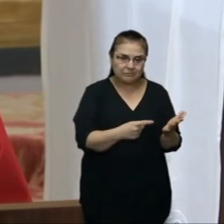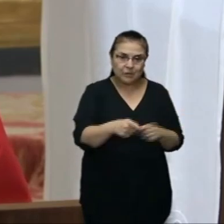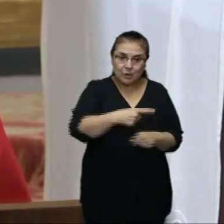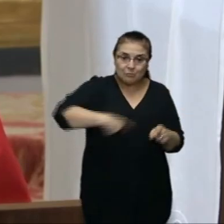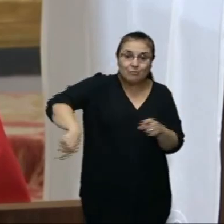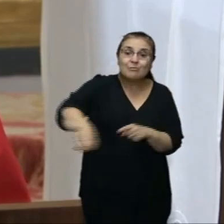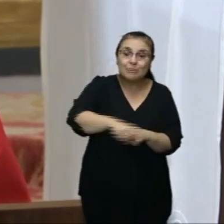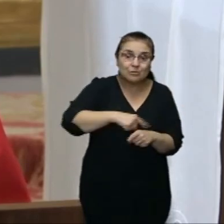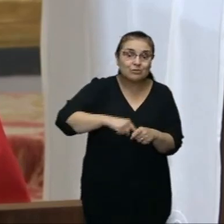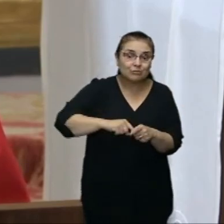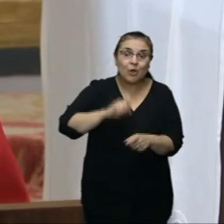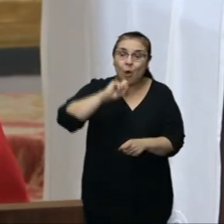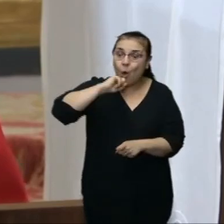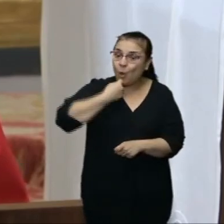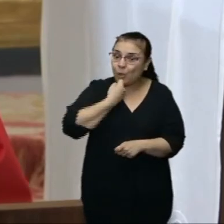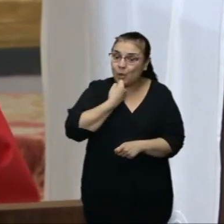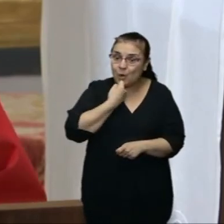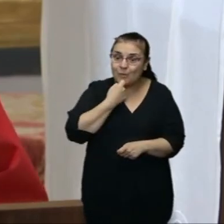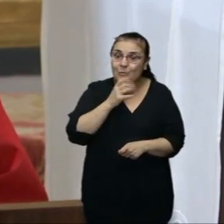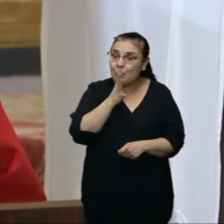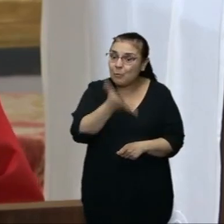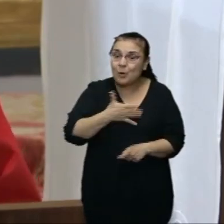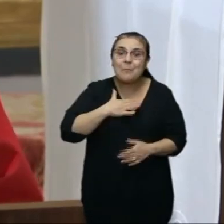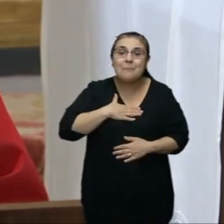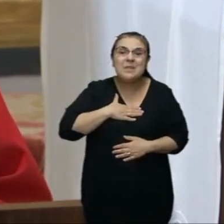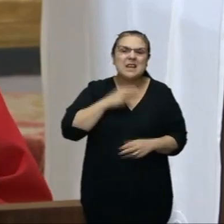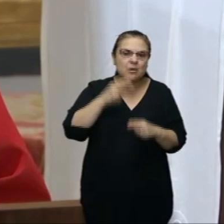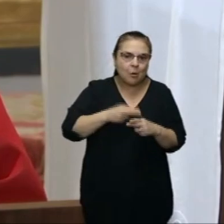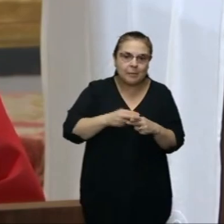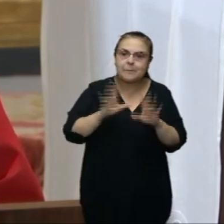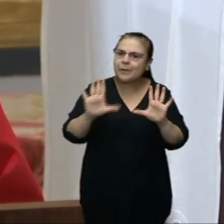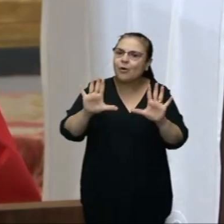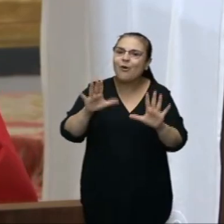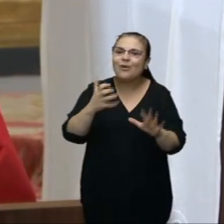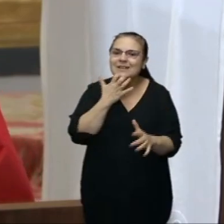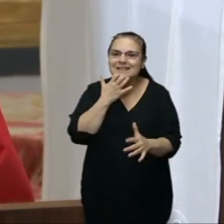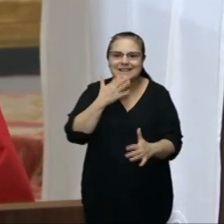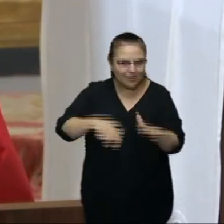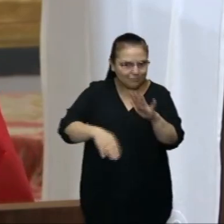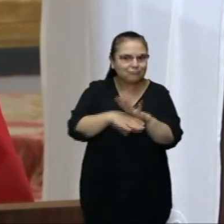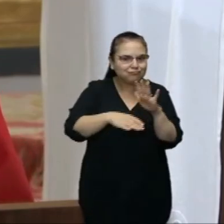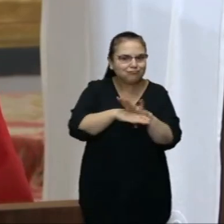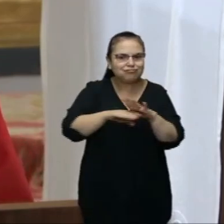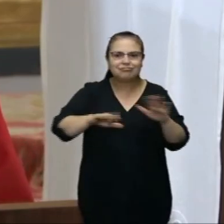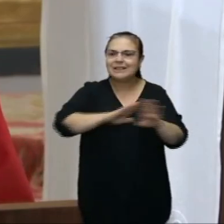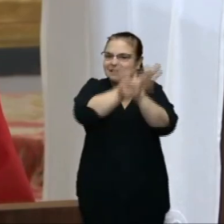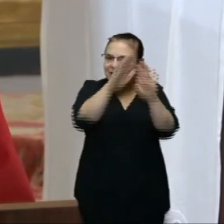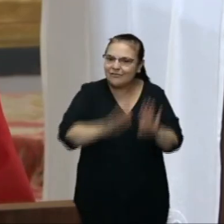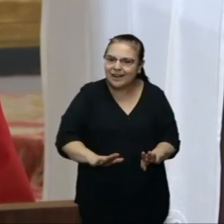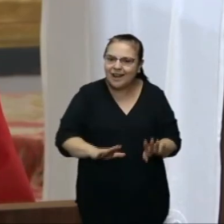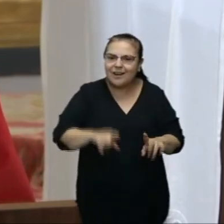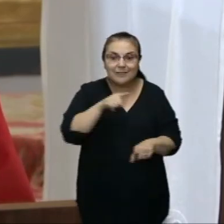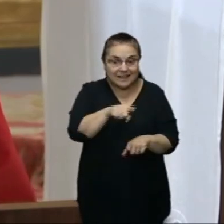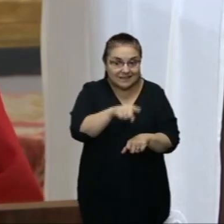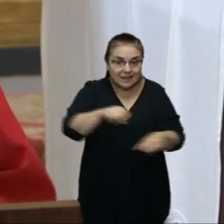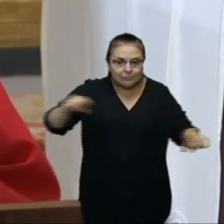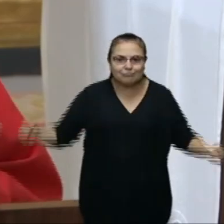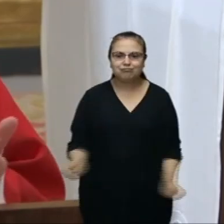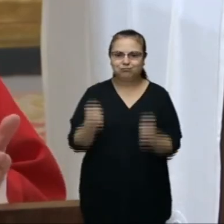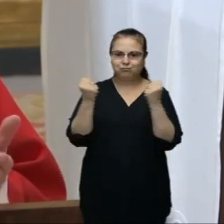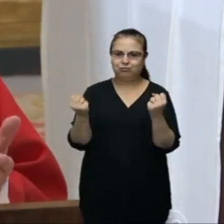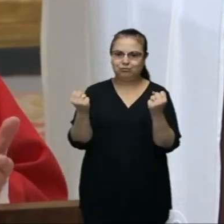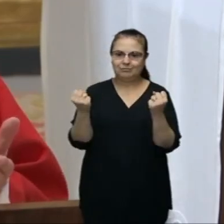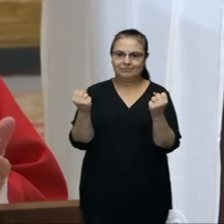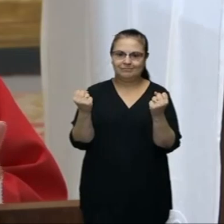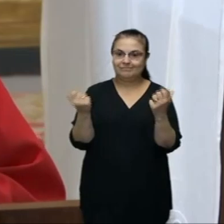a causa de mi nombre, pero el que persevere hasta el final se salvará. Y